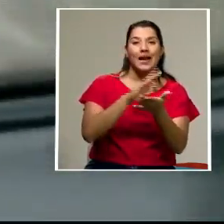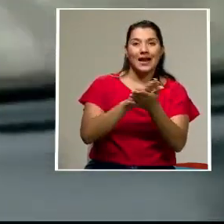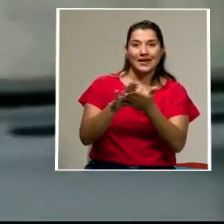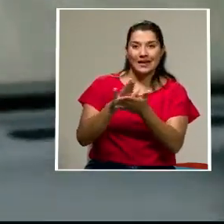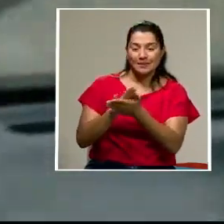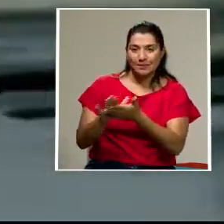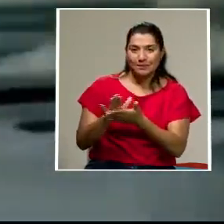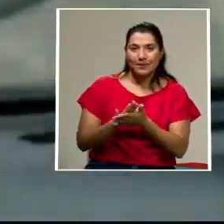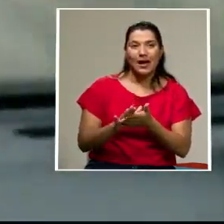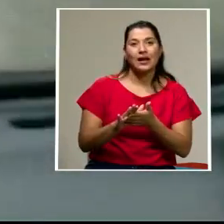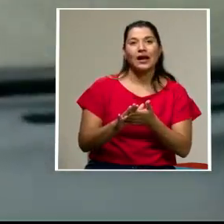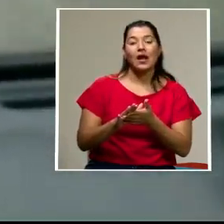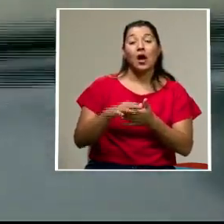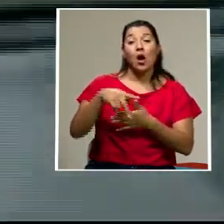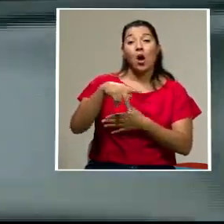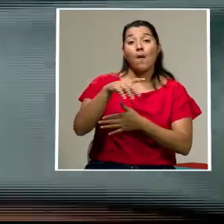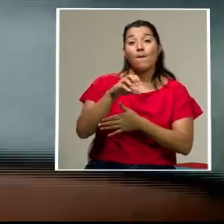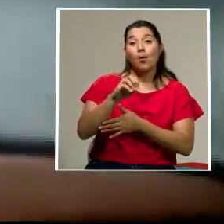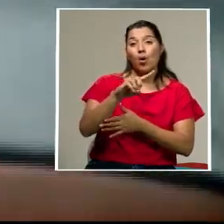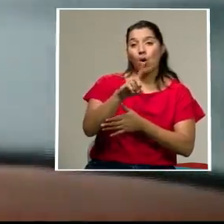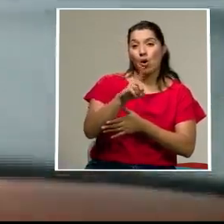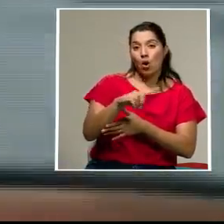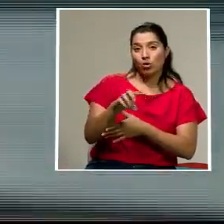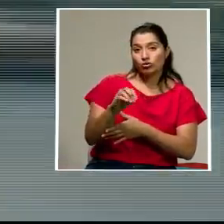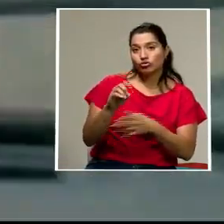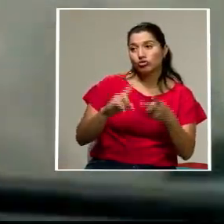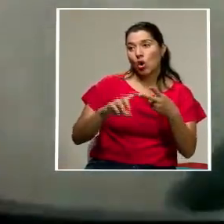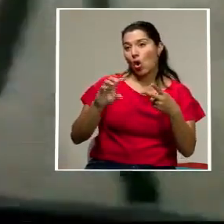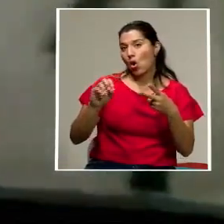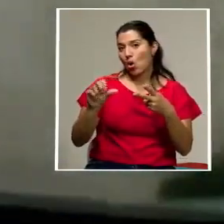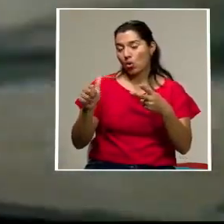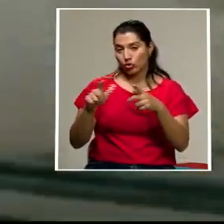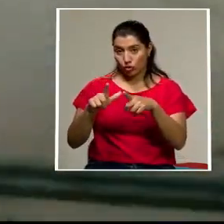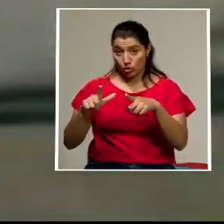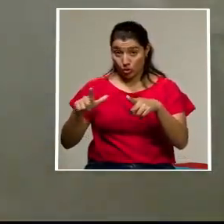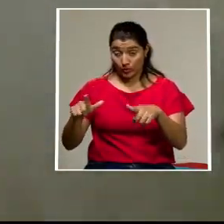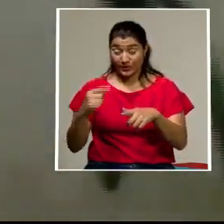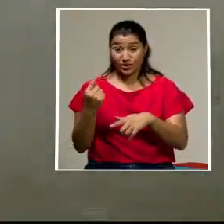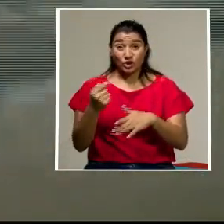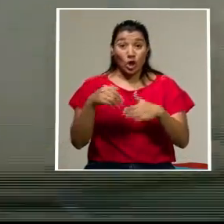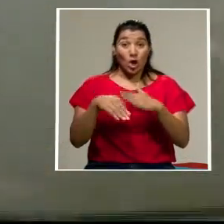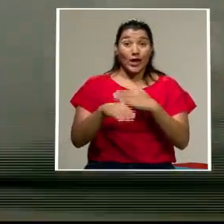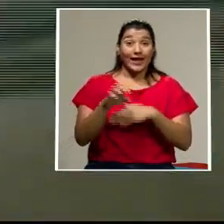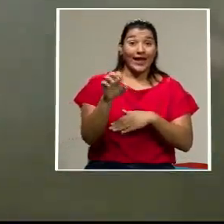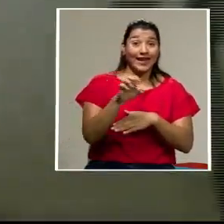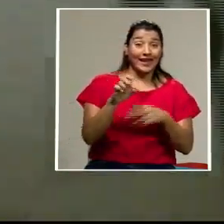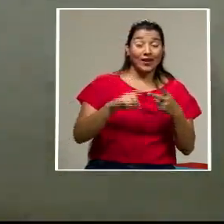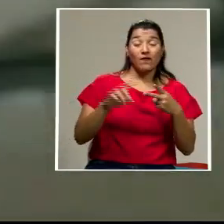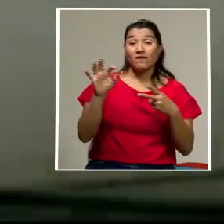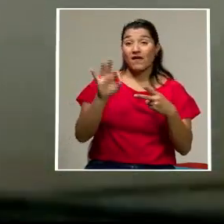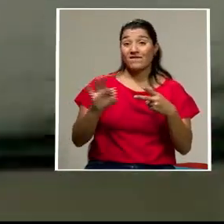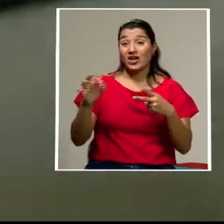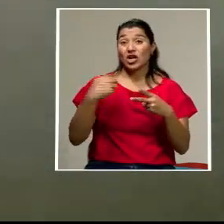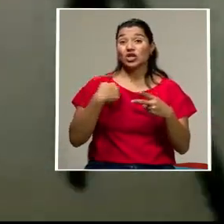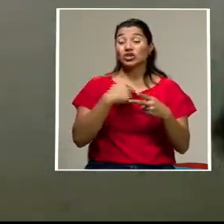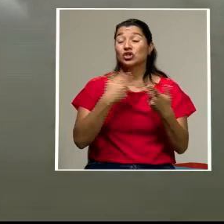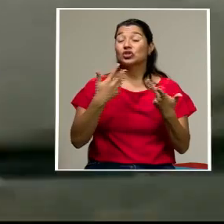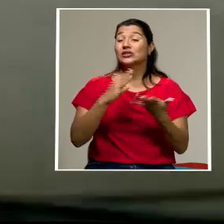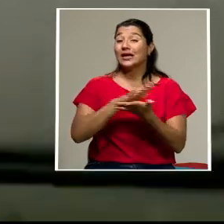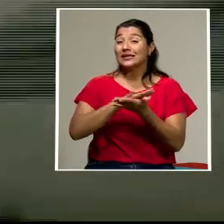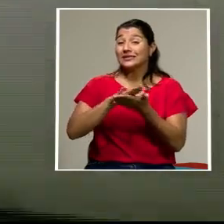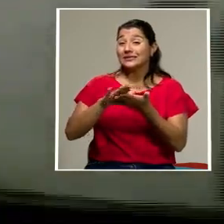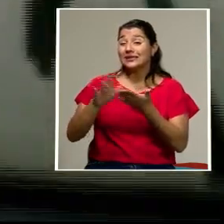pozos, donde hemos, por ejemplo, te puedo comentar que solamente en el mes de enero y febrero hemos limpiado